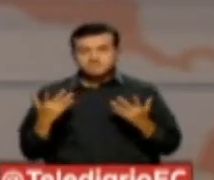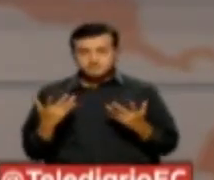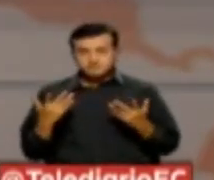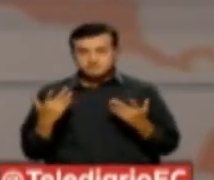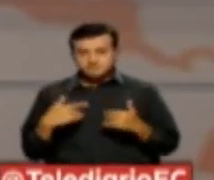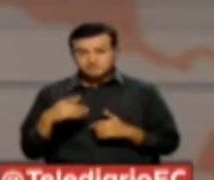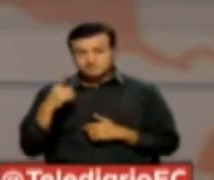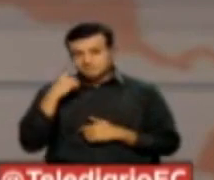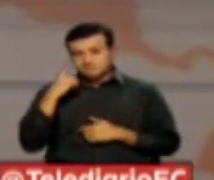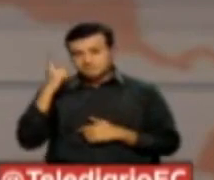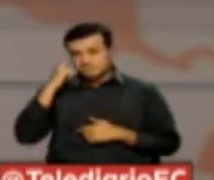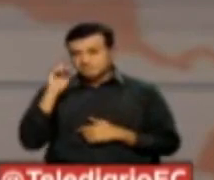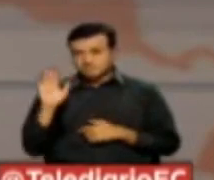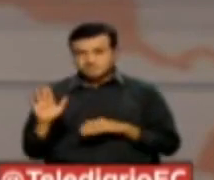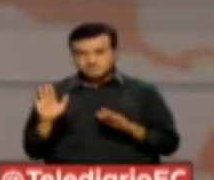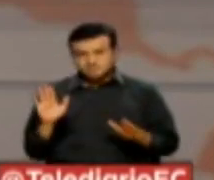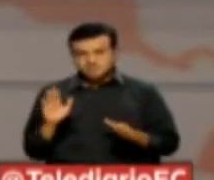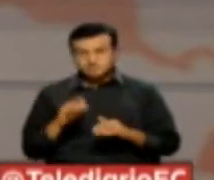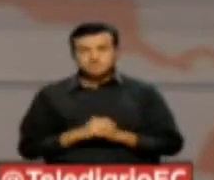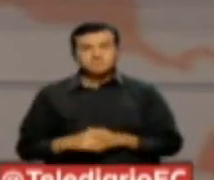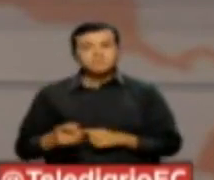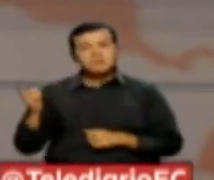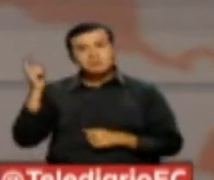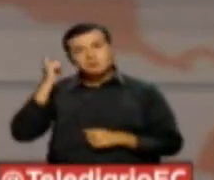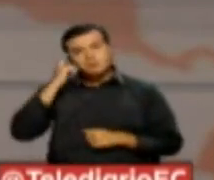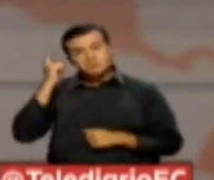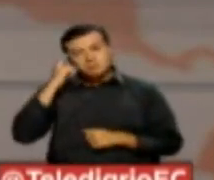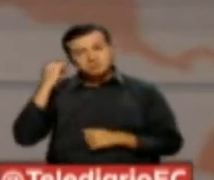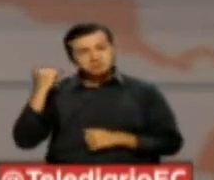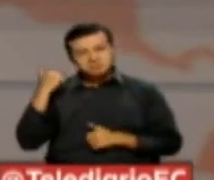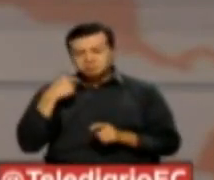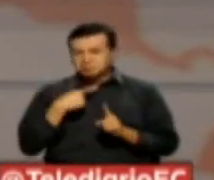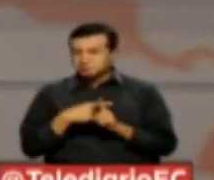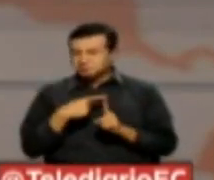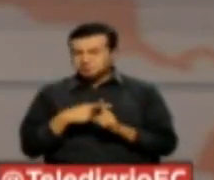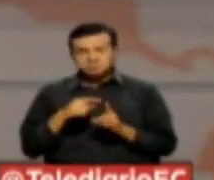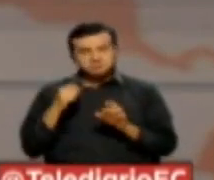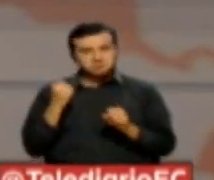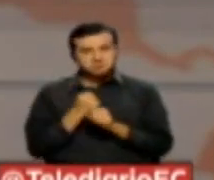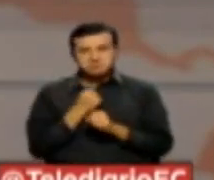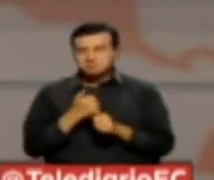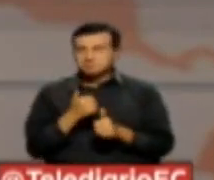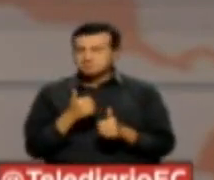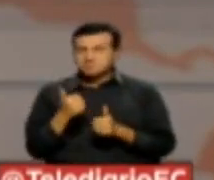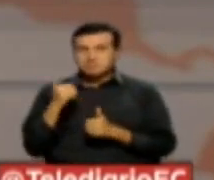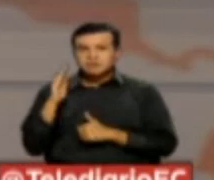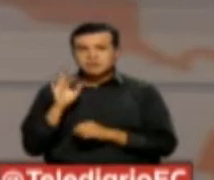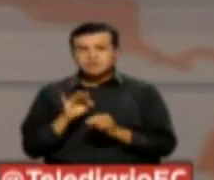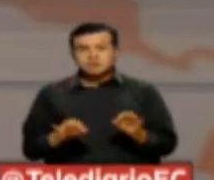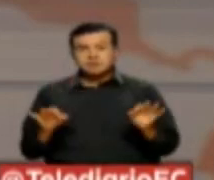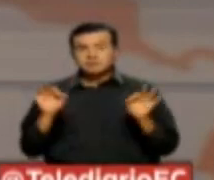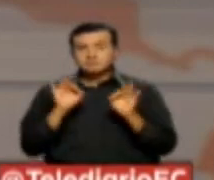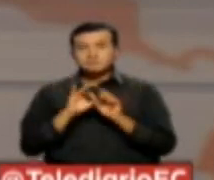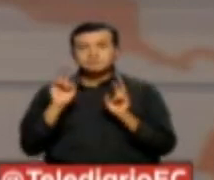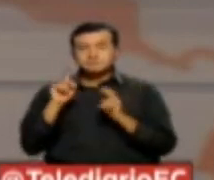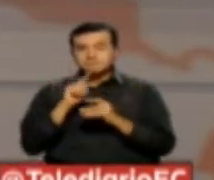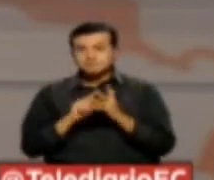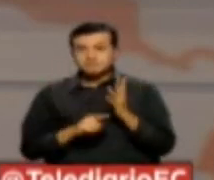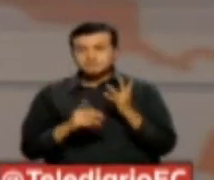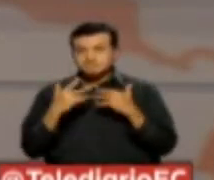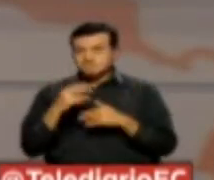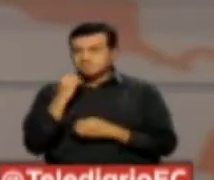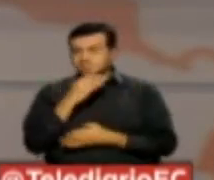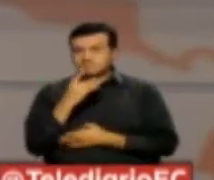el gobierno y creo que nos está yendo bien que hemos trabajado bien especialmente hemos